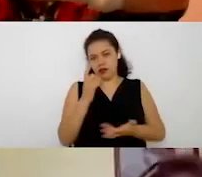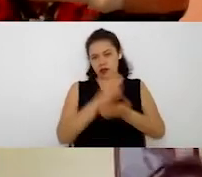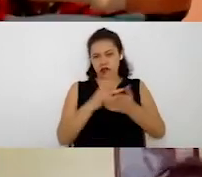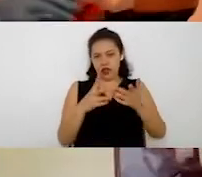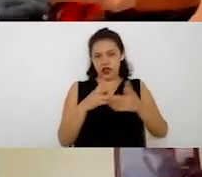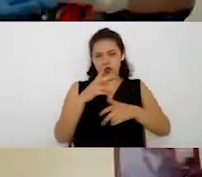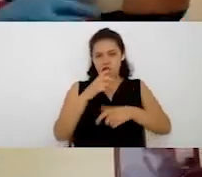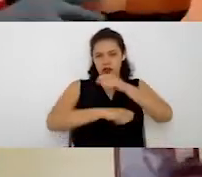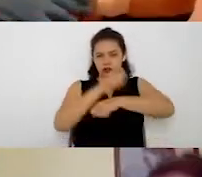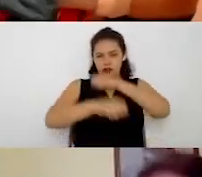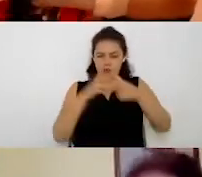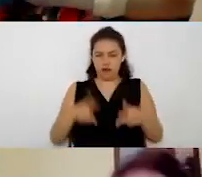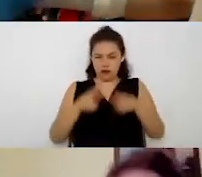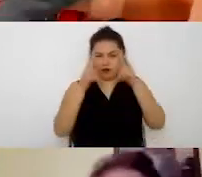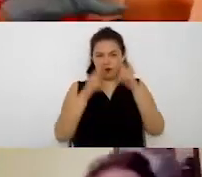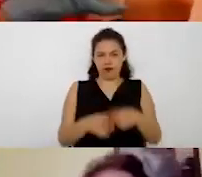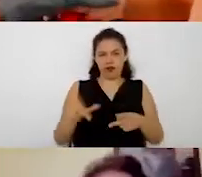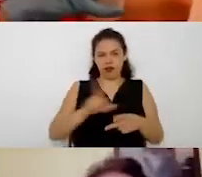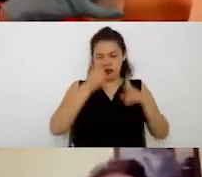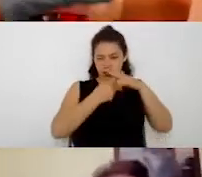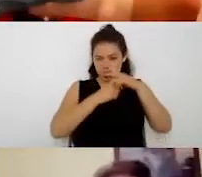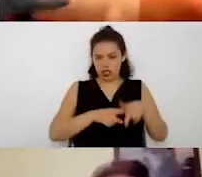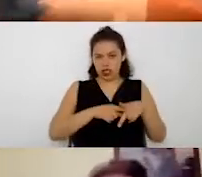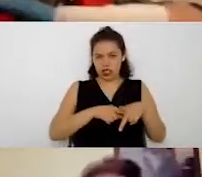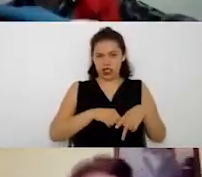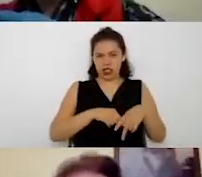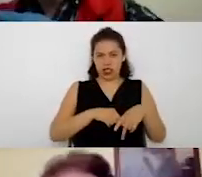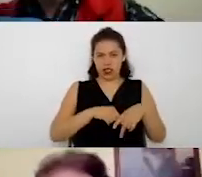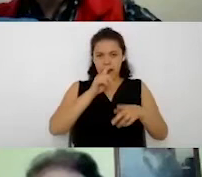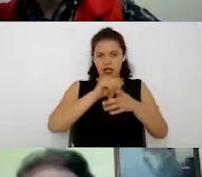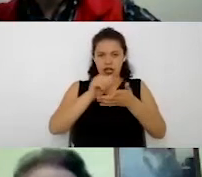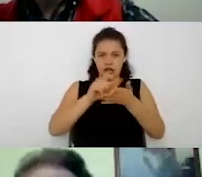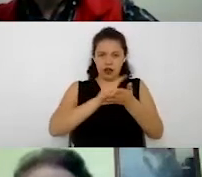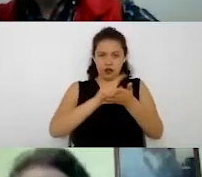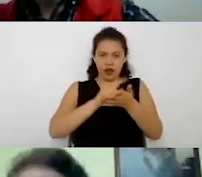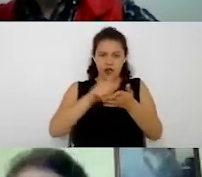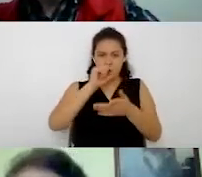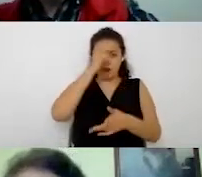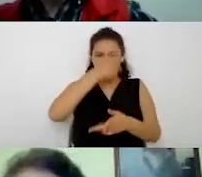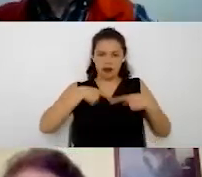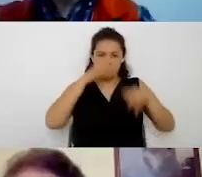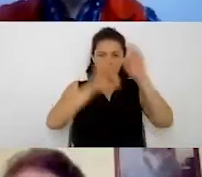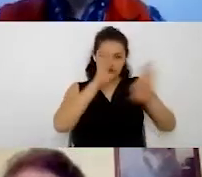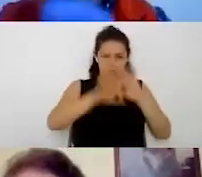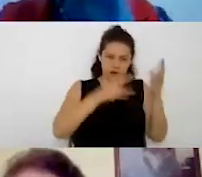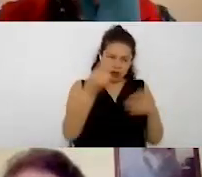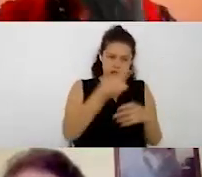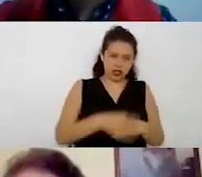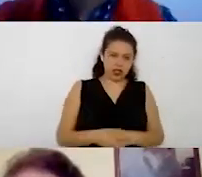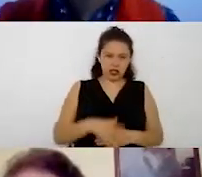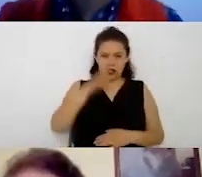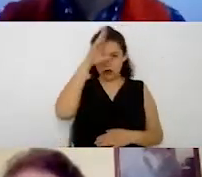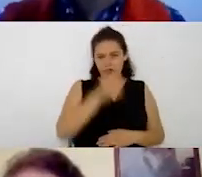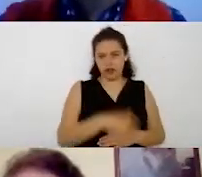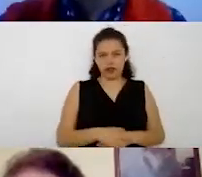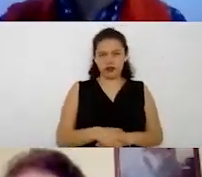¿Ok? Cortan y comienzan ya sea con el lavado o el tratamiento que la víctima requiere. ¿De acuerdo?